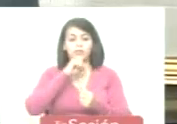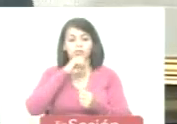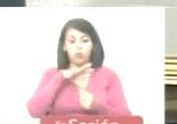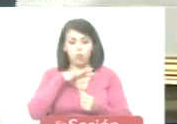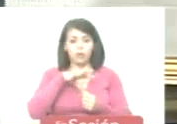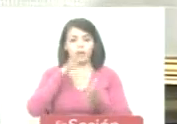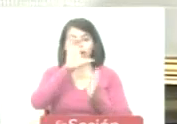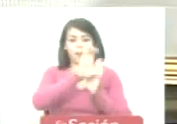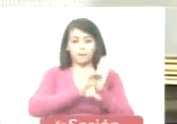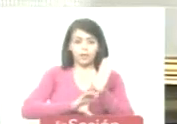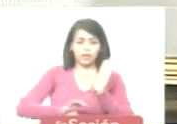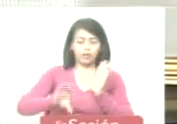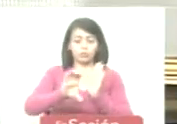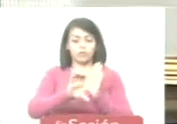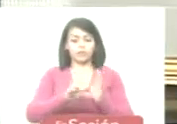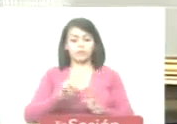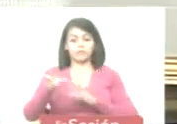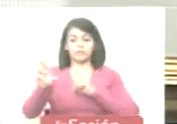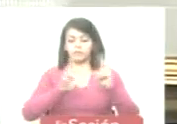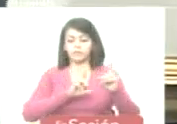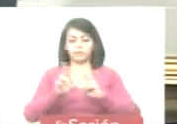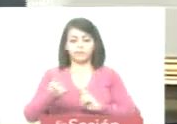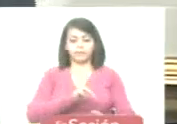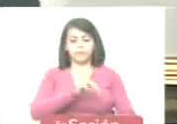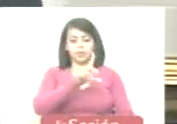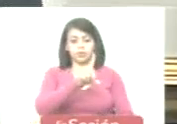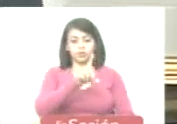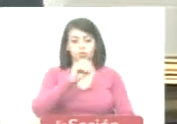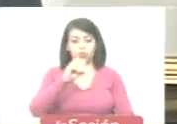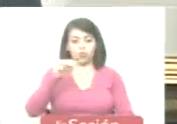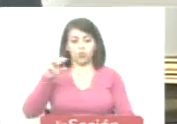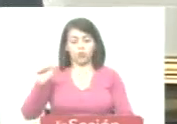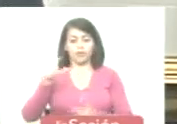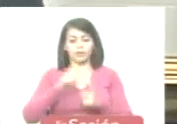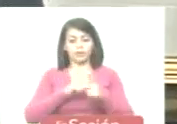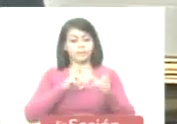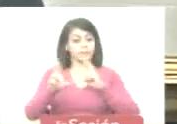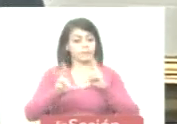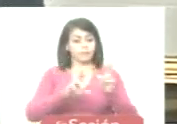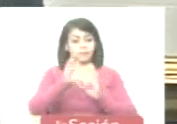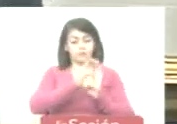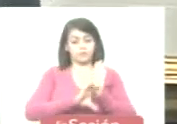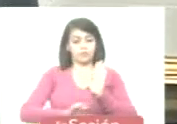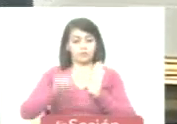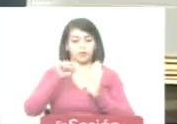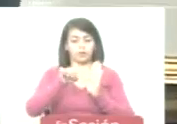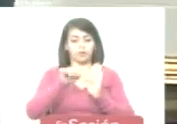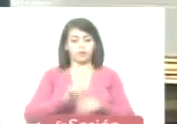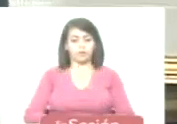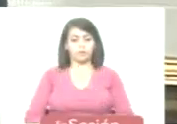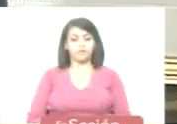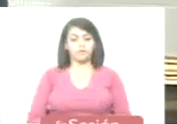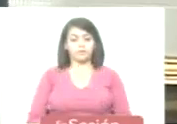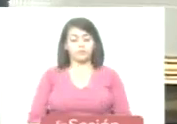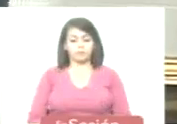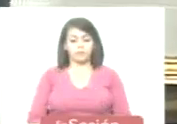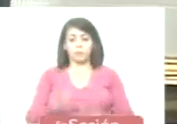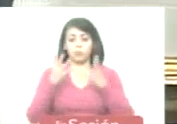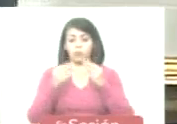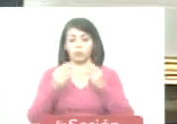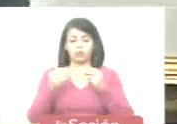cuántos capítulos, el capítulo relacionado con la doma, el capítulo relacionado con las